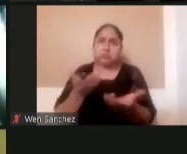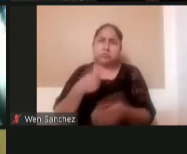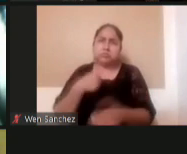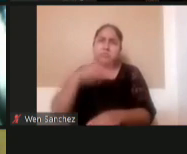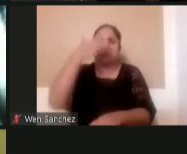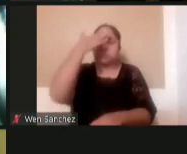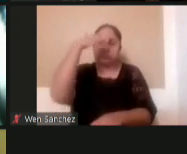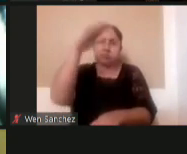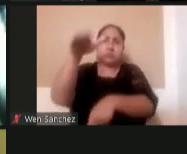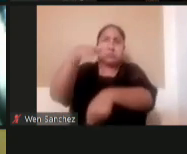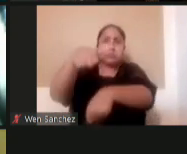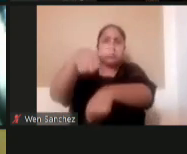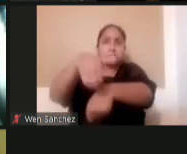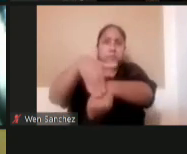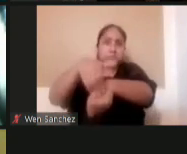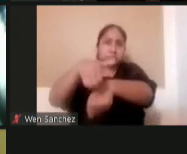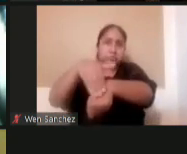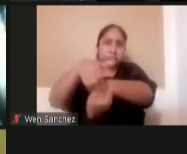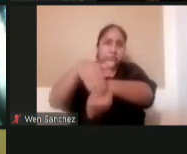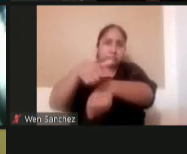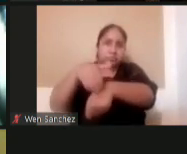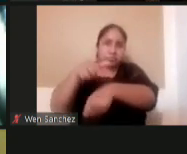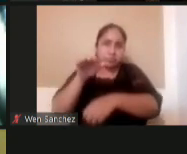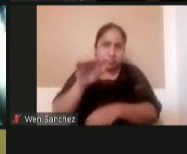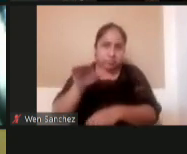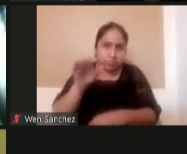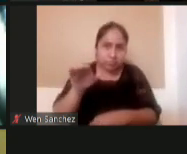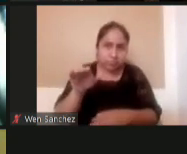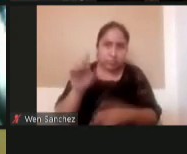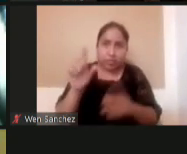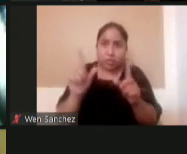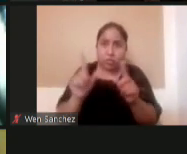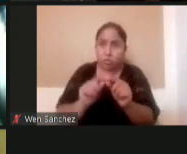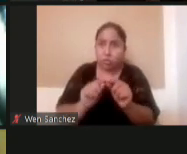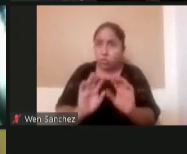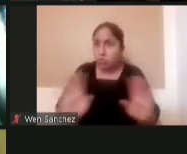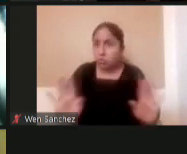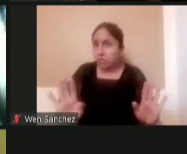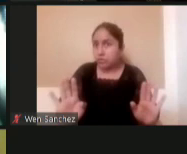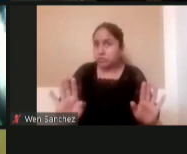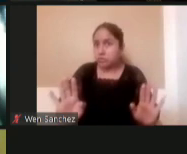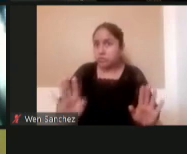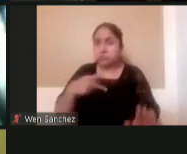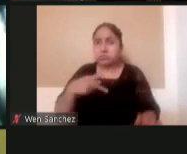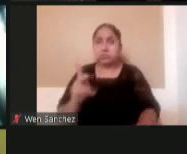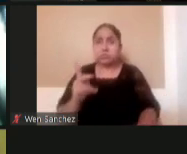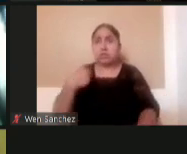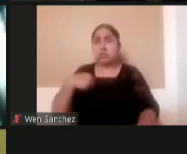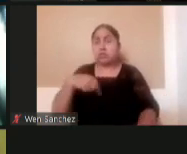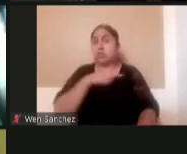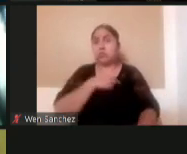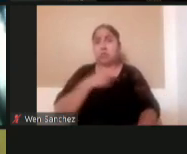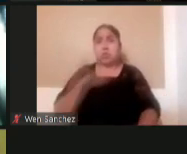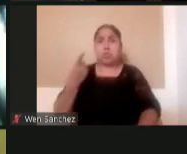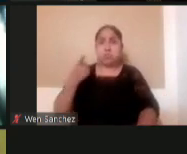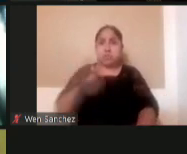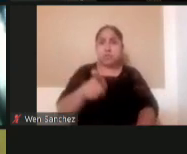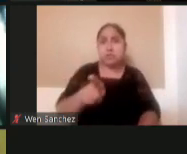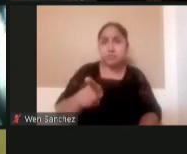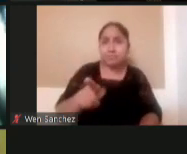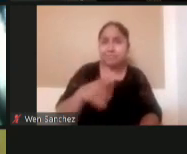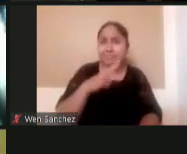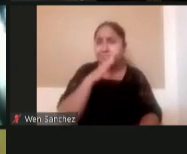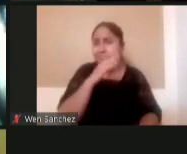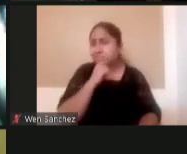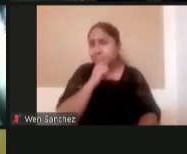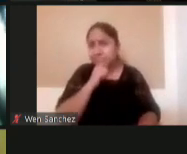tienen un límite o un alcance, no podemos ir más allá de él, pero sí debe ser una forma